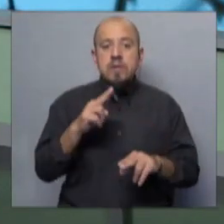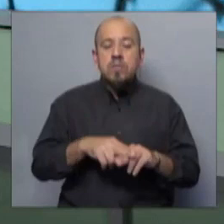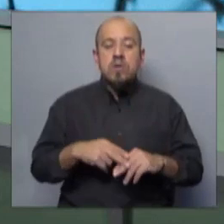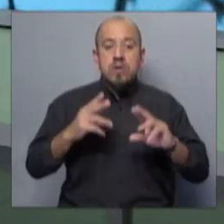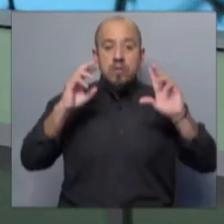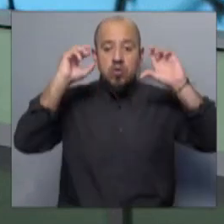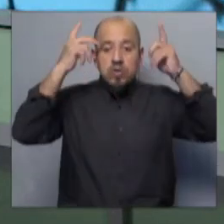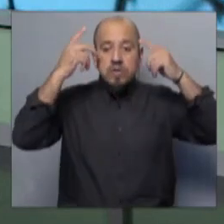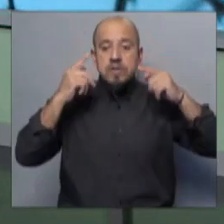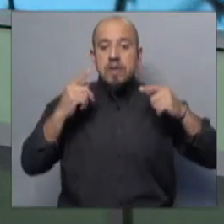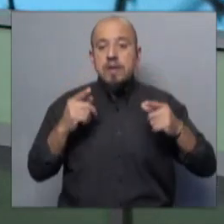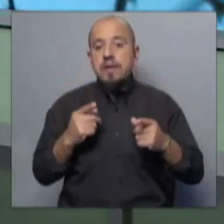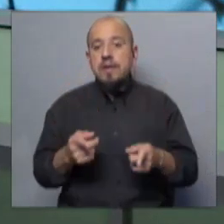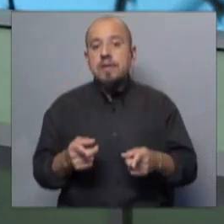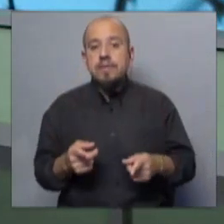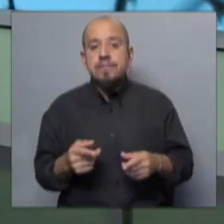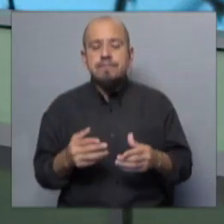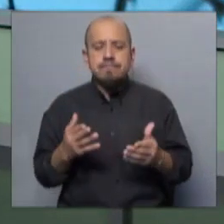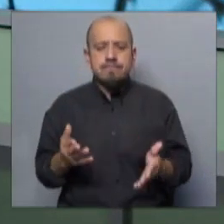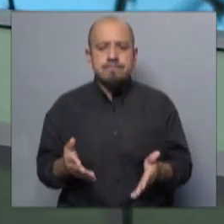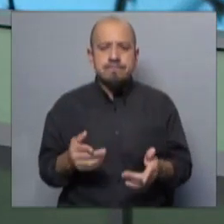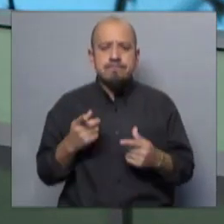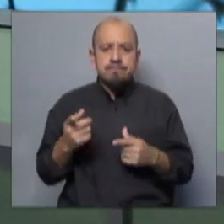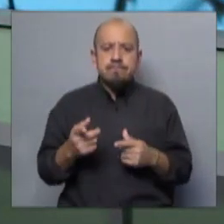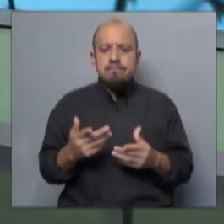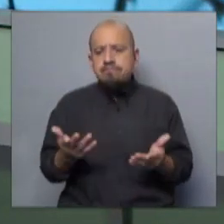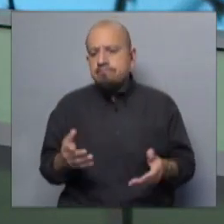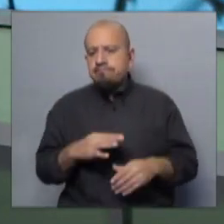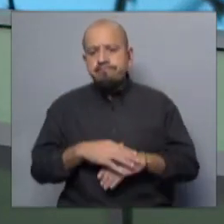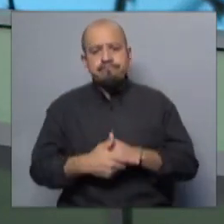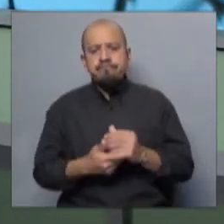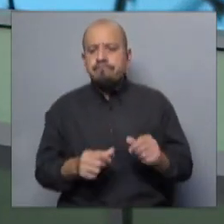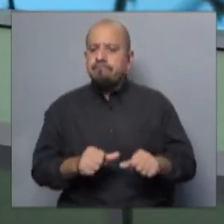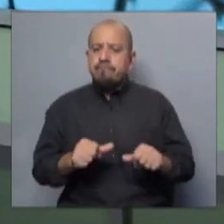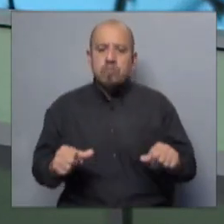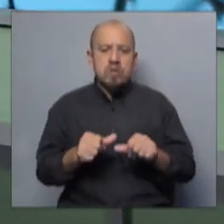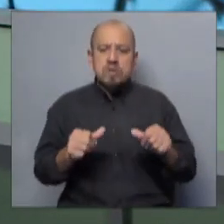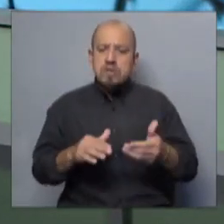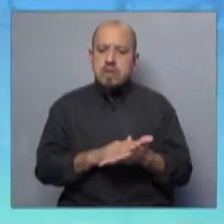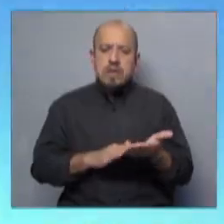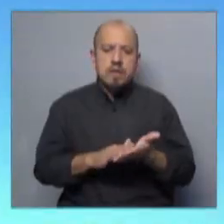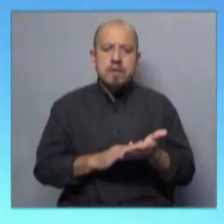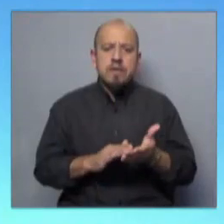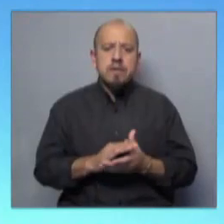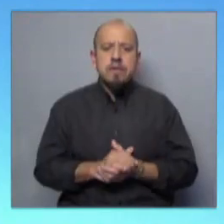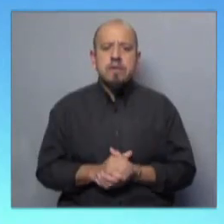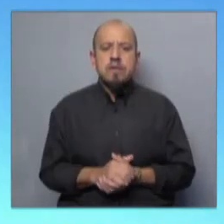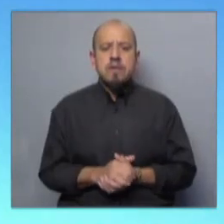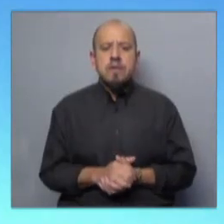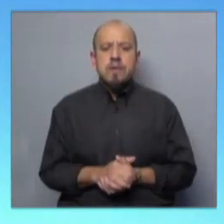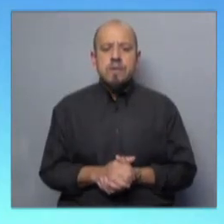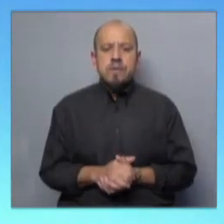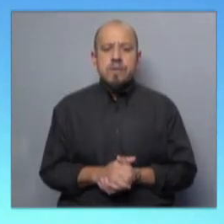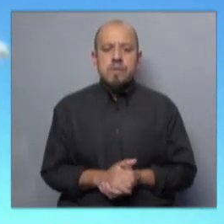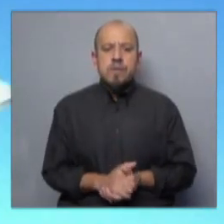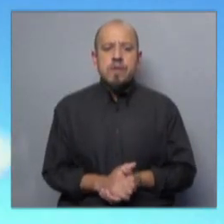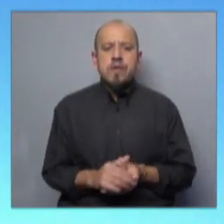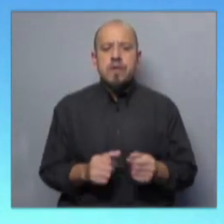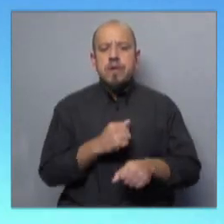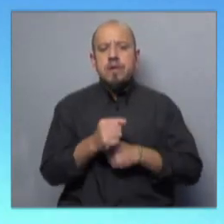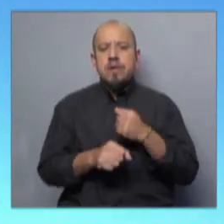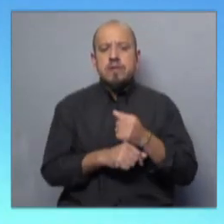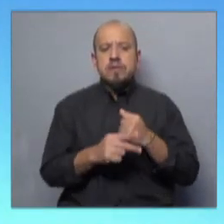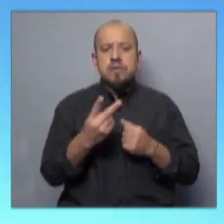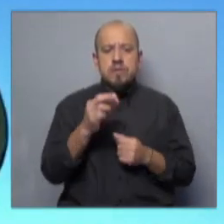y sobre la negligencia asociada en muchas de estas muertes el año 2021